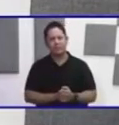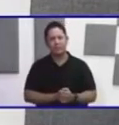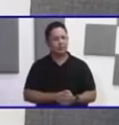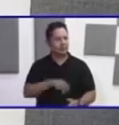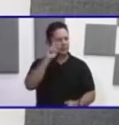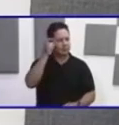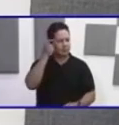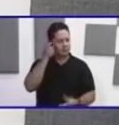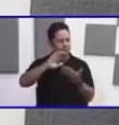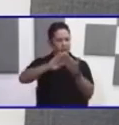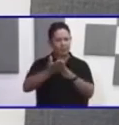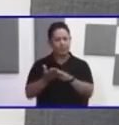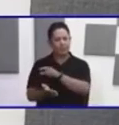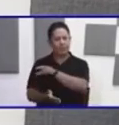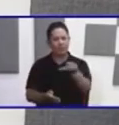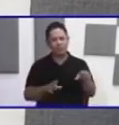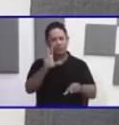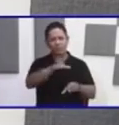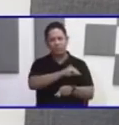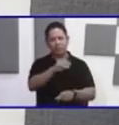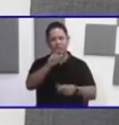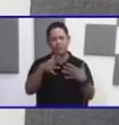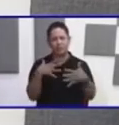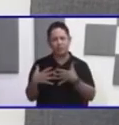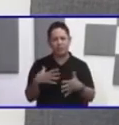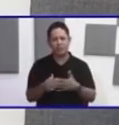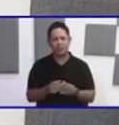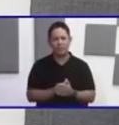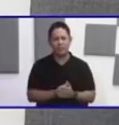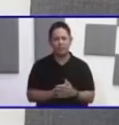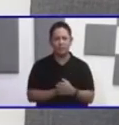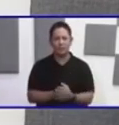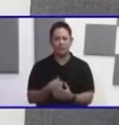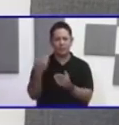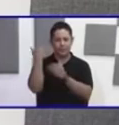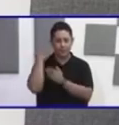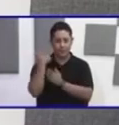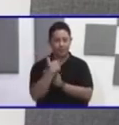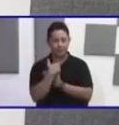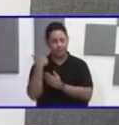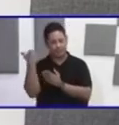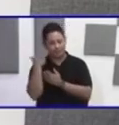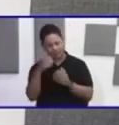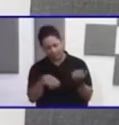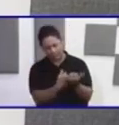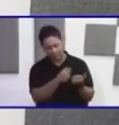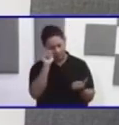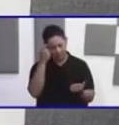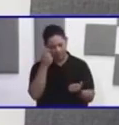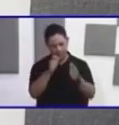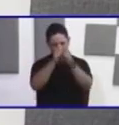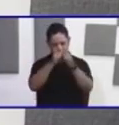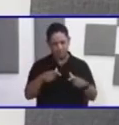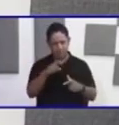Gobernador y a la comunidad de San Andrés Isla, el suscrito apoya al gobernador en la empresa social